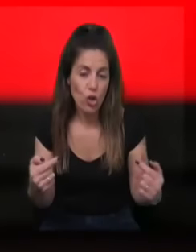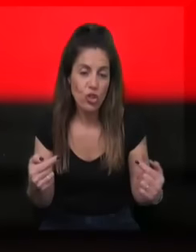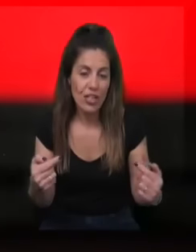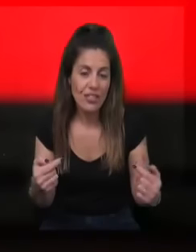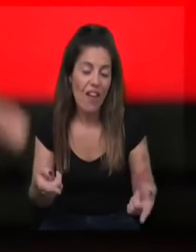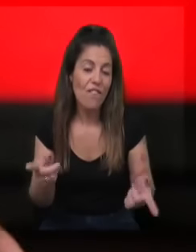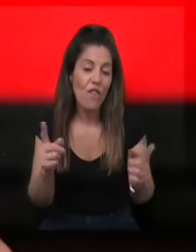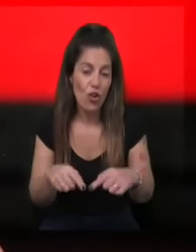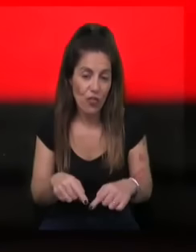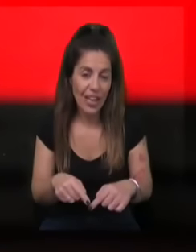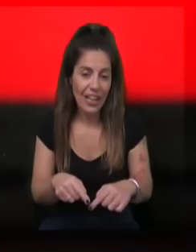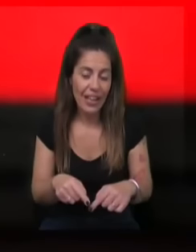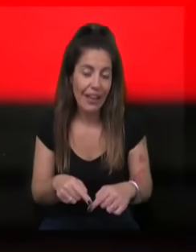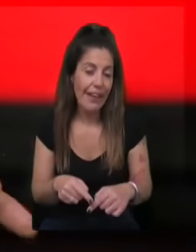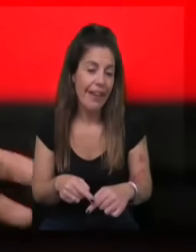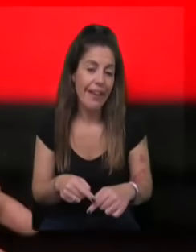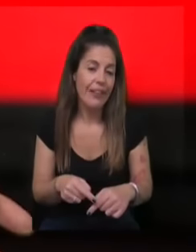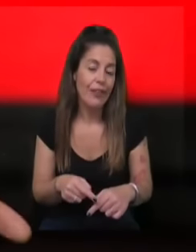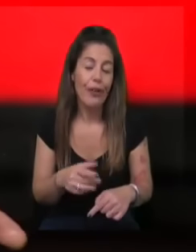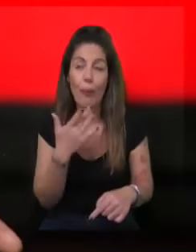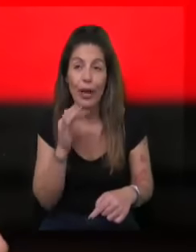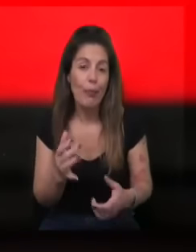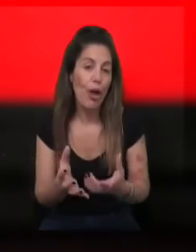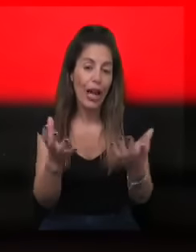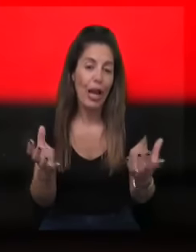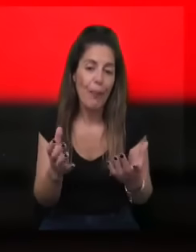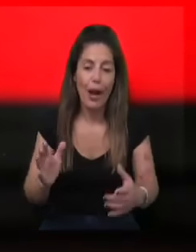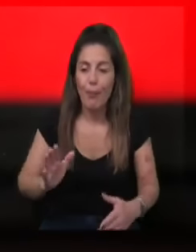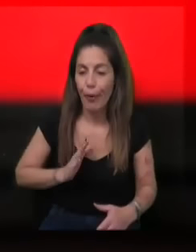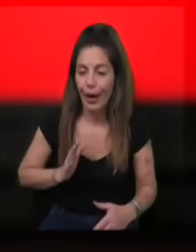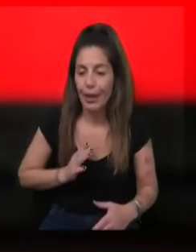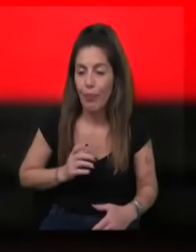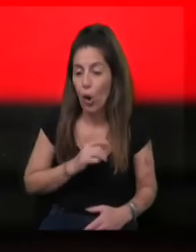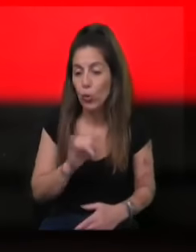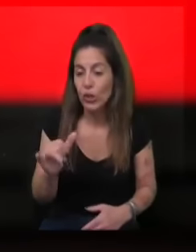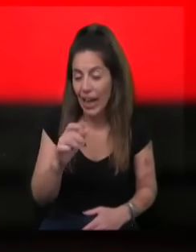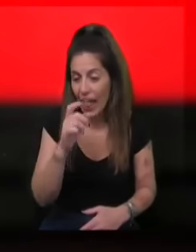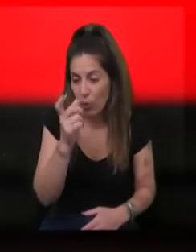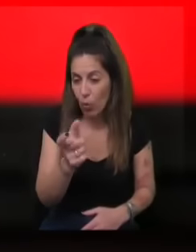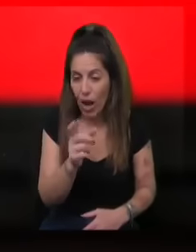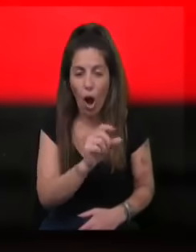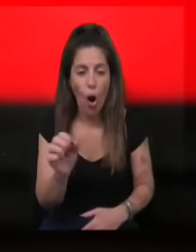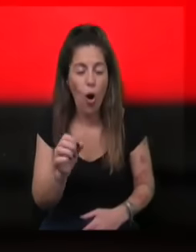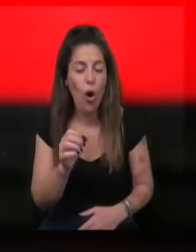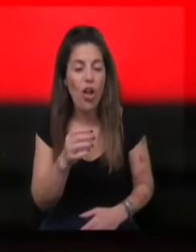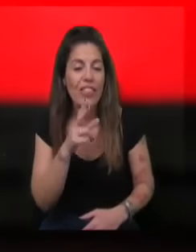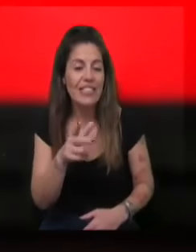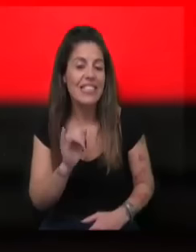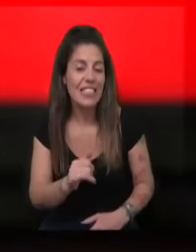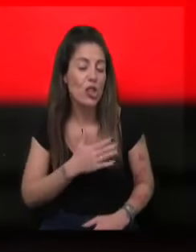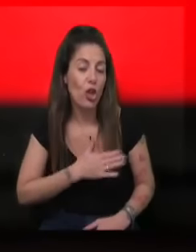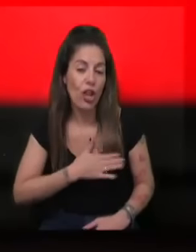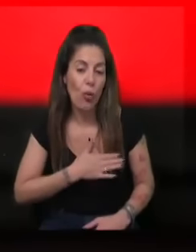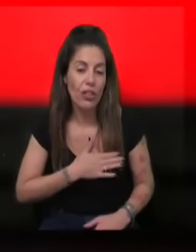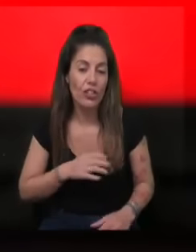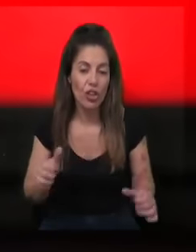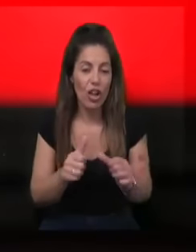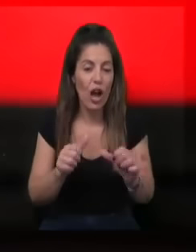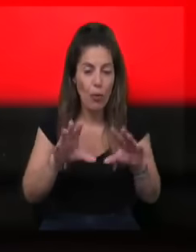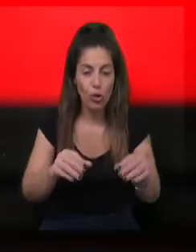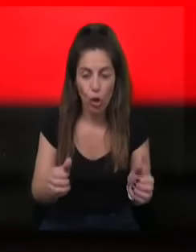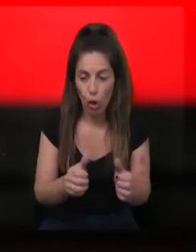casa de brujas volver a quemar mujeres porque las acusamos de bruja y la otra cosa que no podemos decir es Sí sí estoy de acuerdo pero hasta que no lo hagamos todos